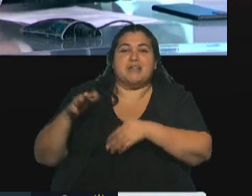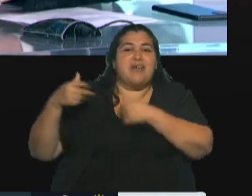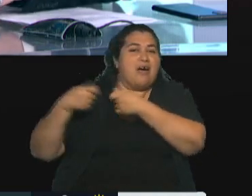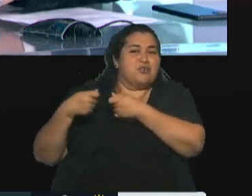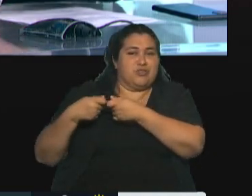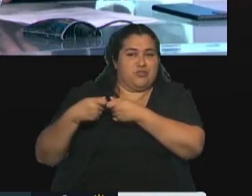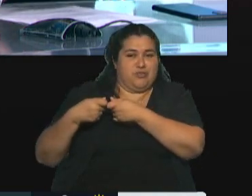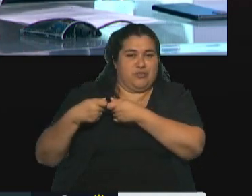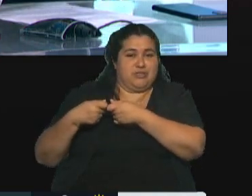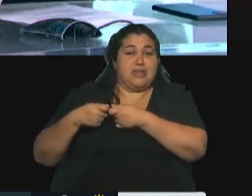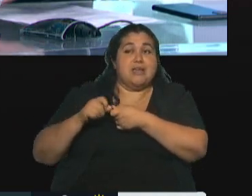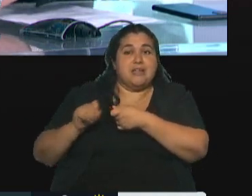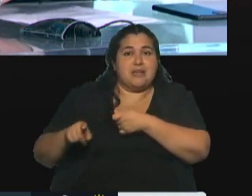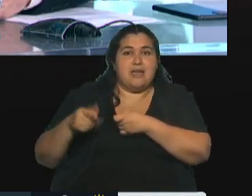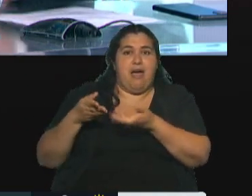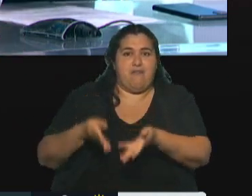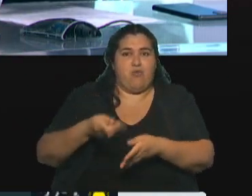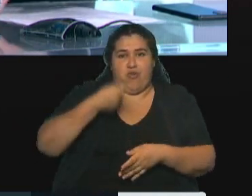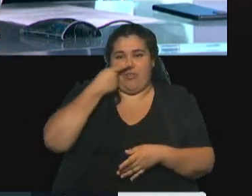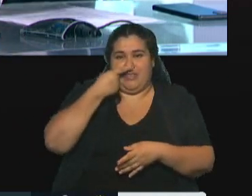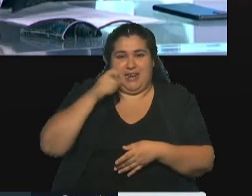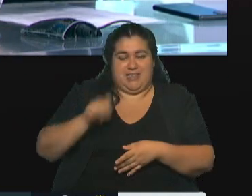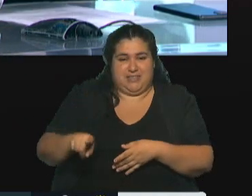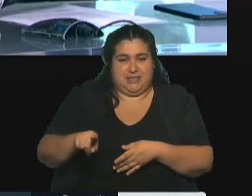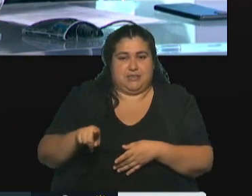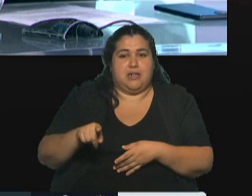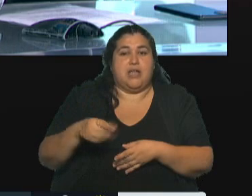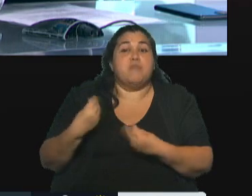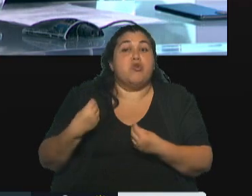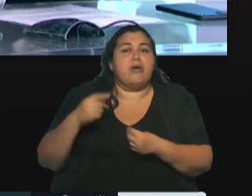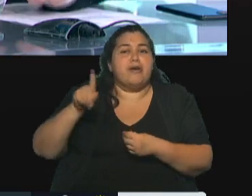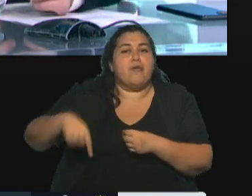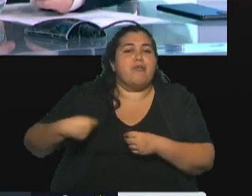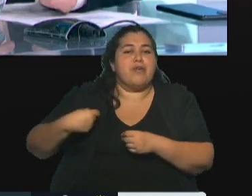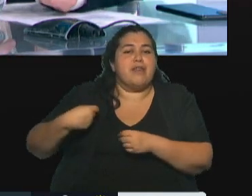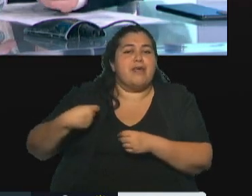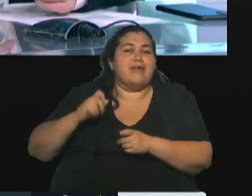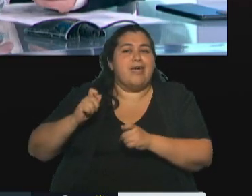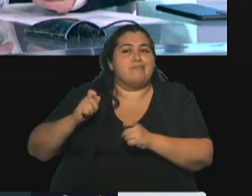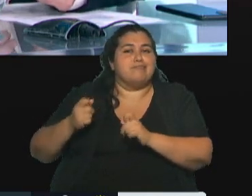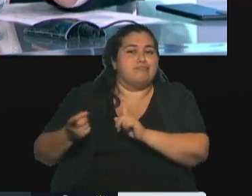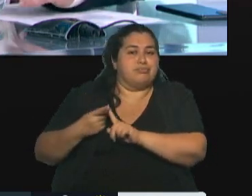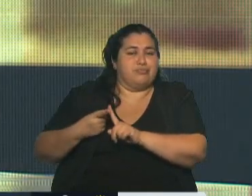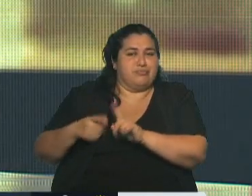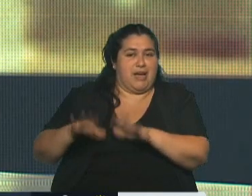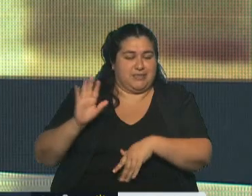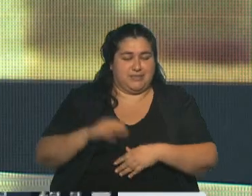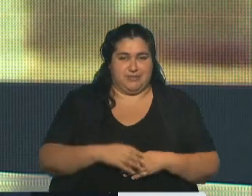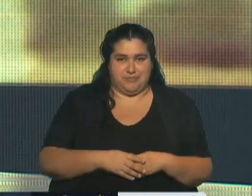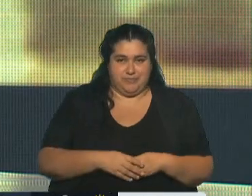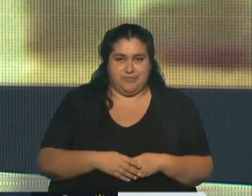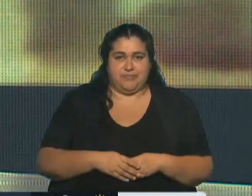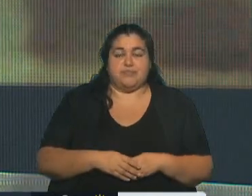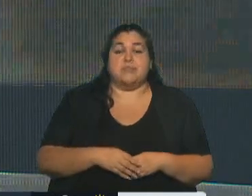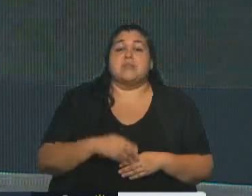sus propios intereses, pero que en muchos casos están sostenidas por los distintos actores que intervienen en la región. Bien, Eber, vamos a hacer una pausa ahora, pero